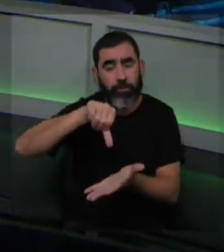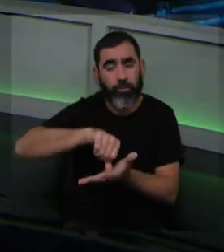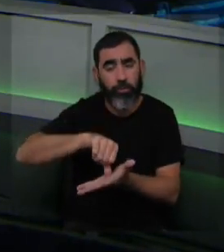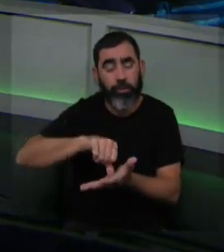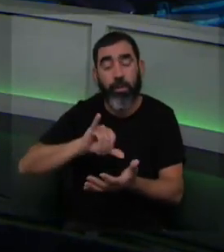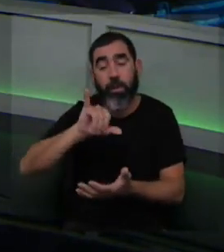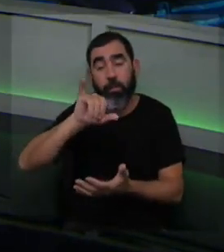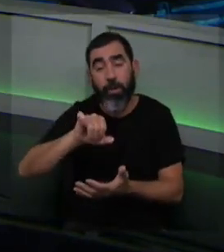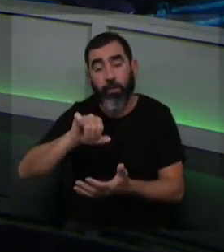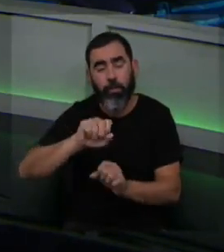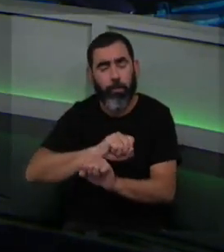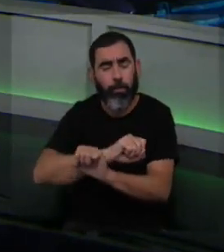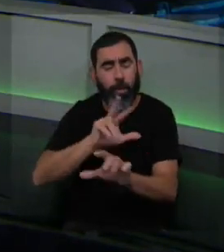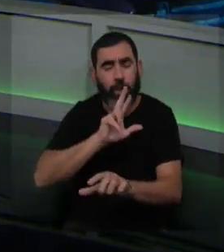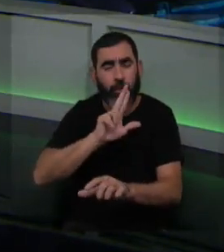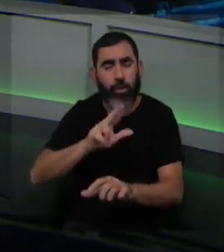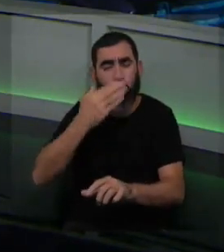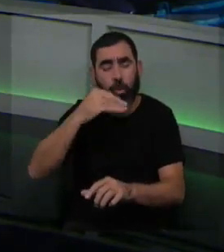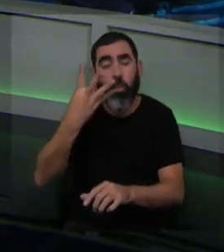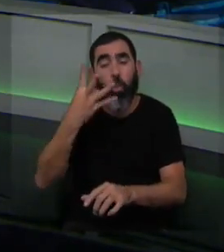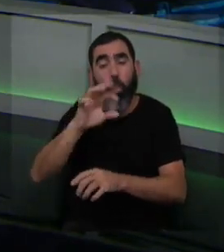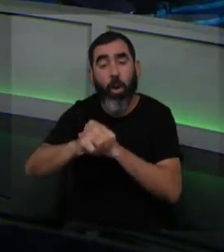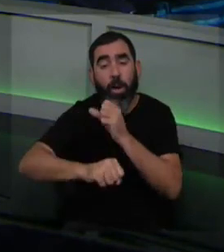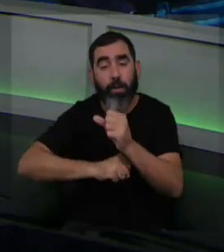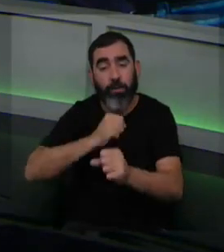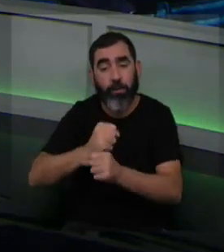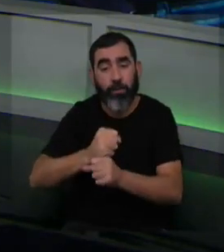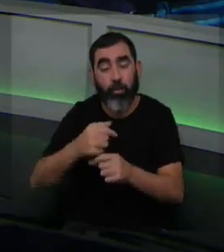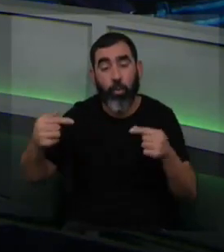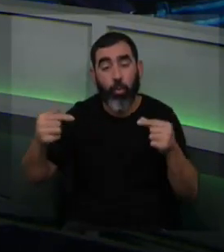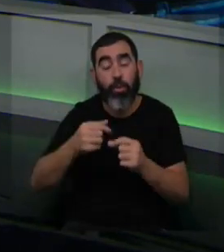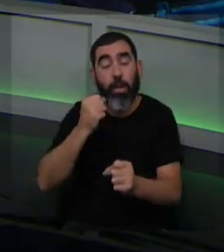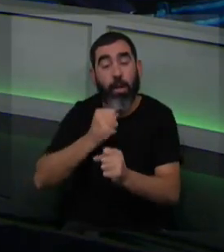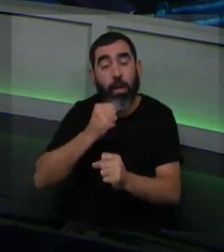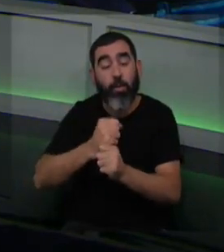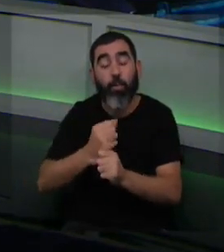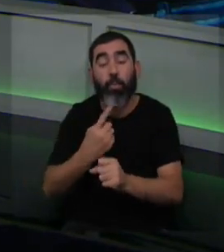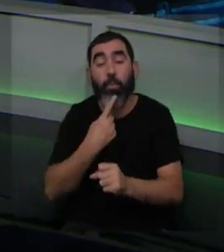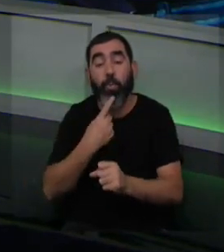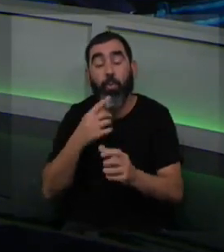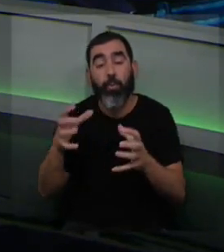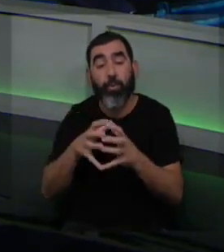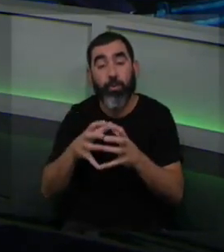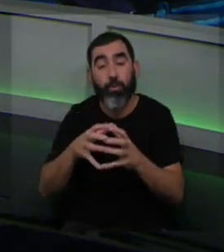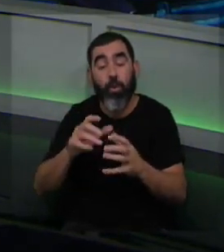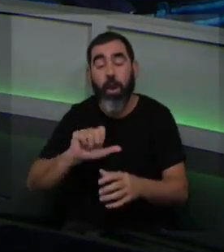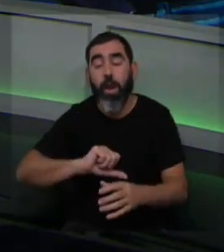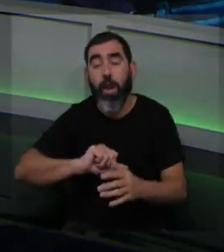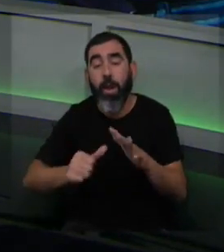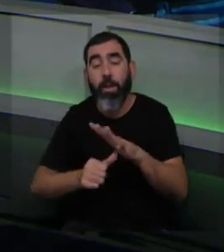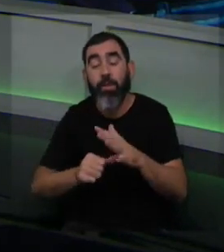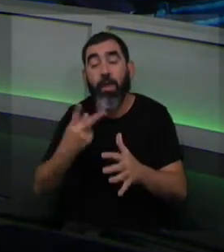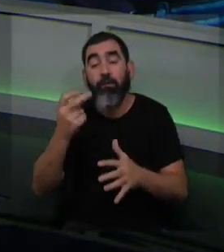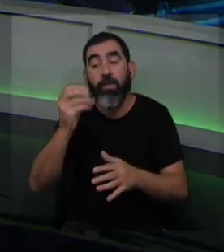de mayo, con sus peores resultados en los últimos 40 años frente al Partido Laborista de Keir Starmer, que aventaja en 20 puntos